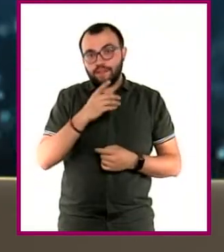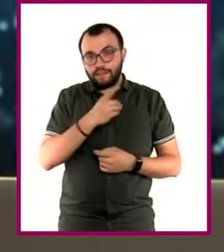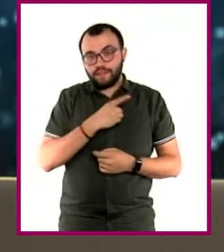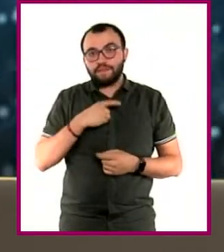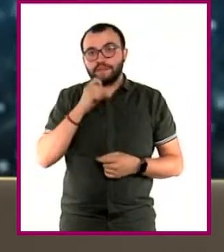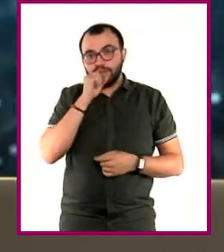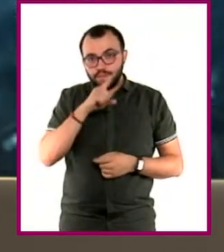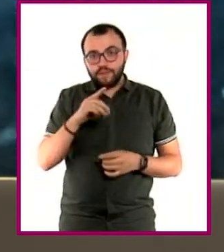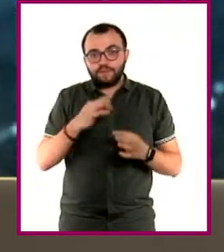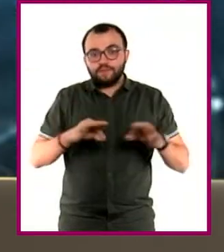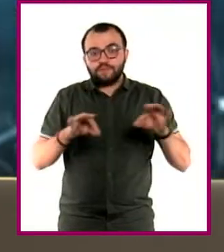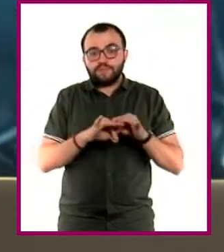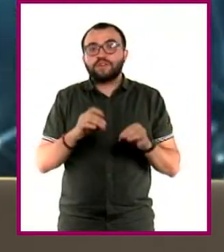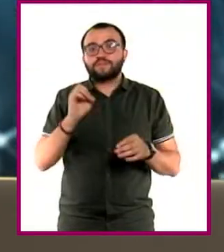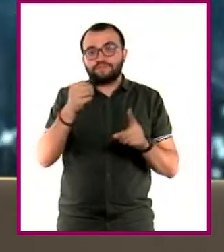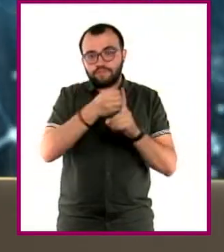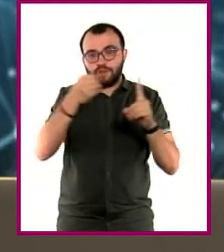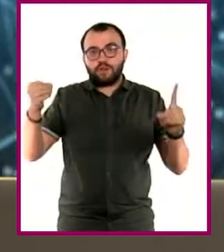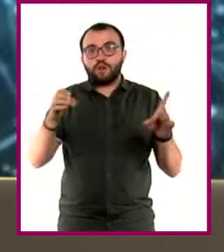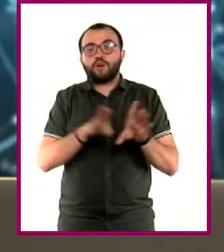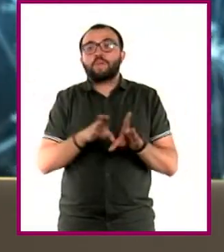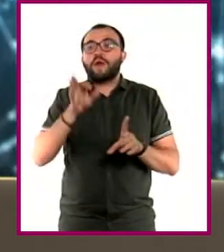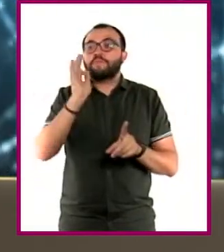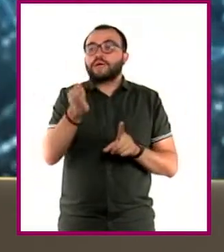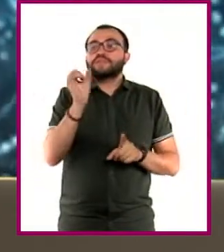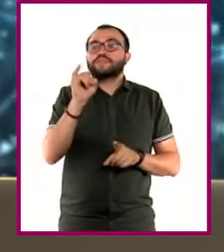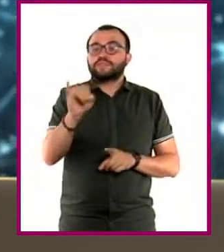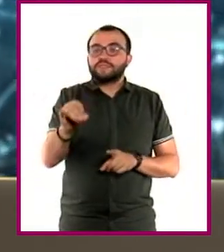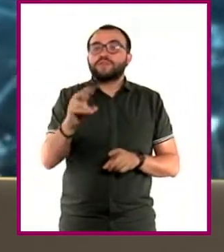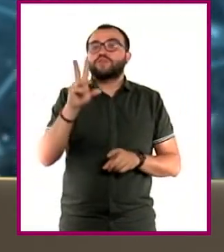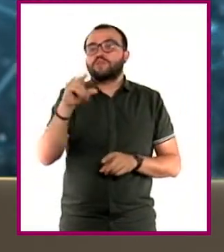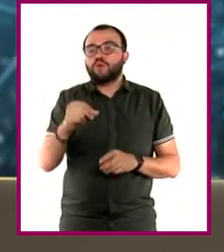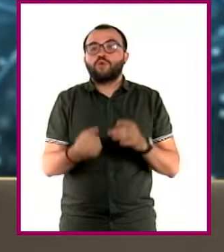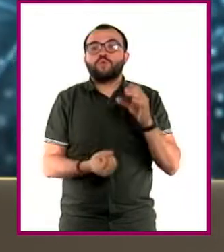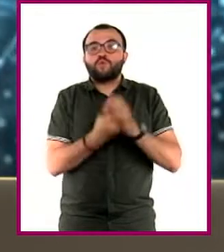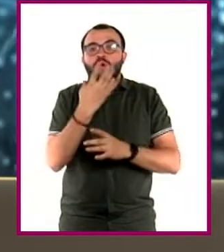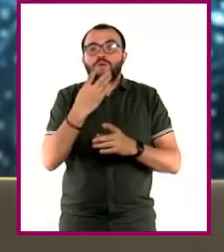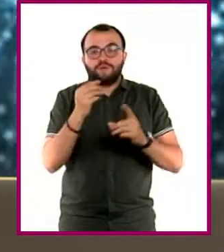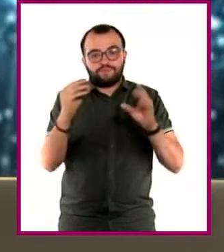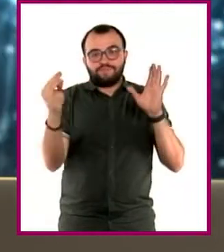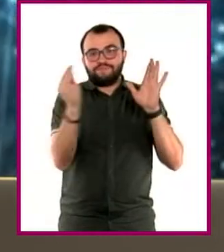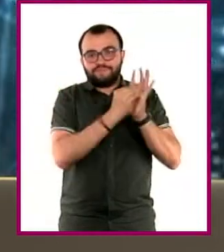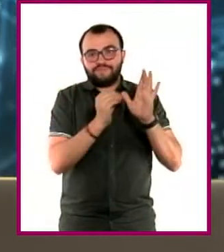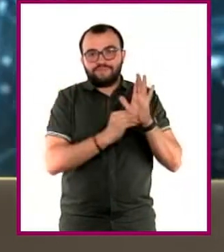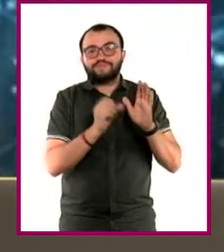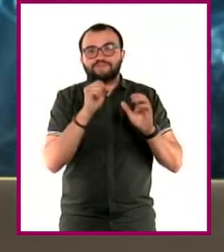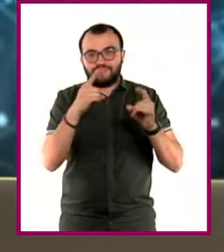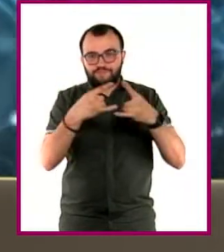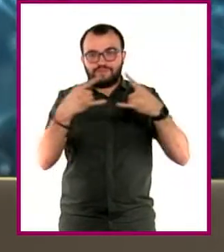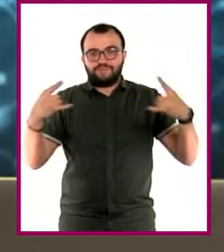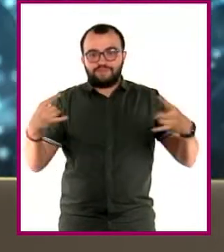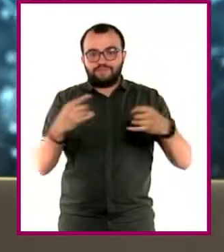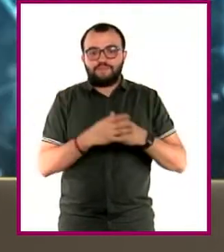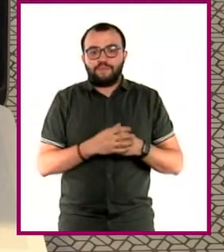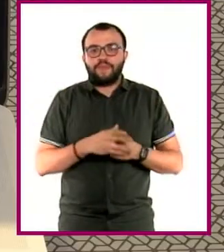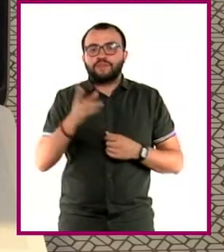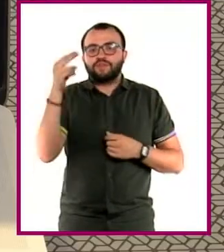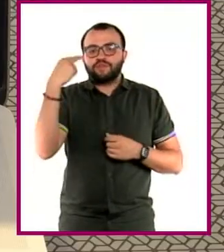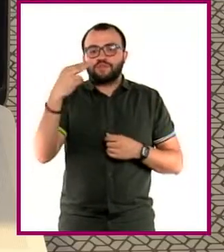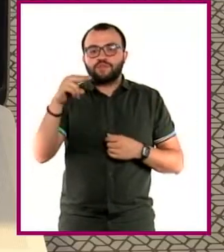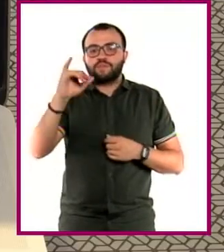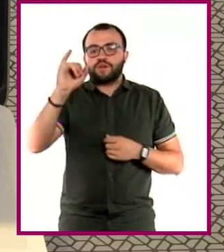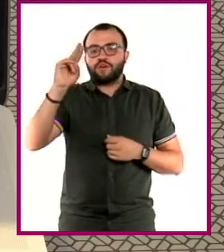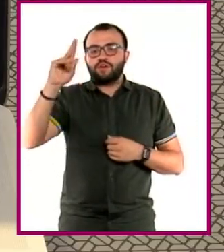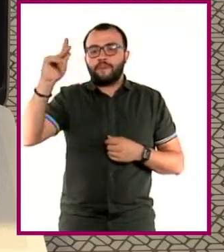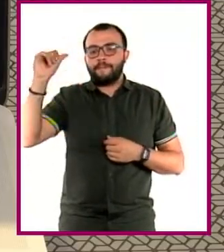organización encargada de aprobar y definir si hay un nuevo elemento químico que tenga que ser incluido en la tabla periódica. Se llama